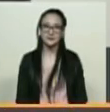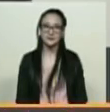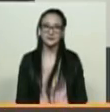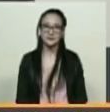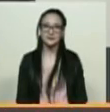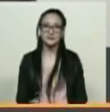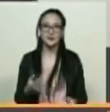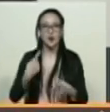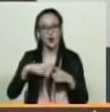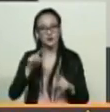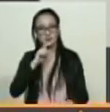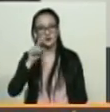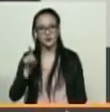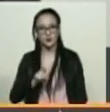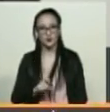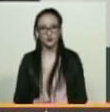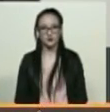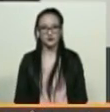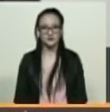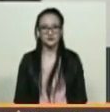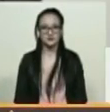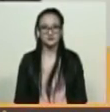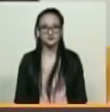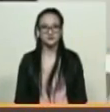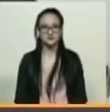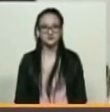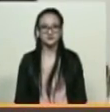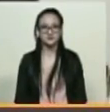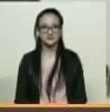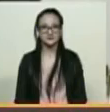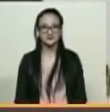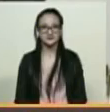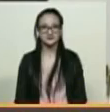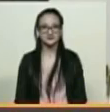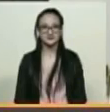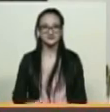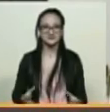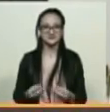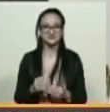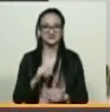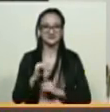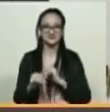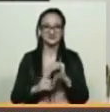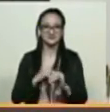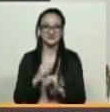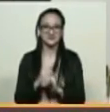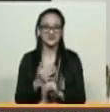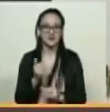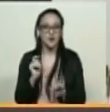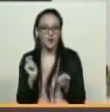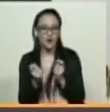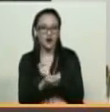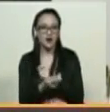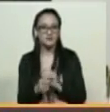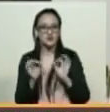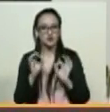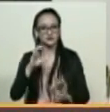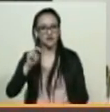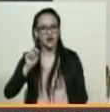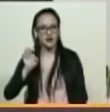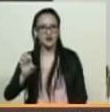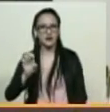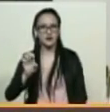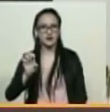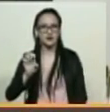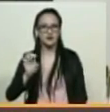Tengo otra pregunta. ¿Cómo no? En cuanto al acompañamiento internacional, ¿habrá algún cambio? El CNE, el Consejo